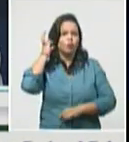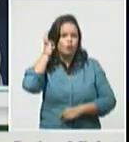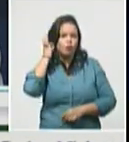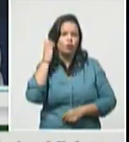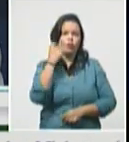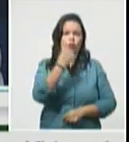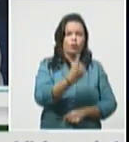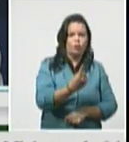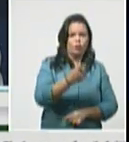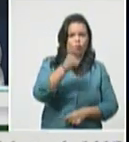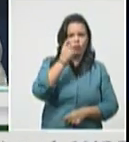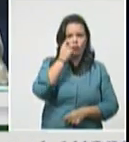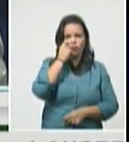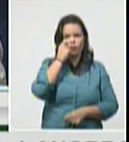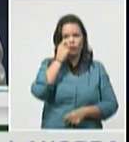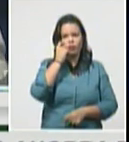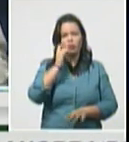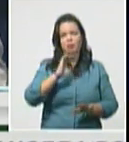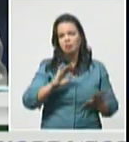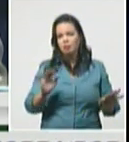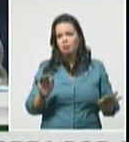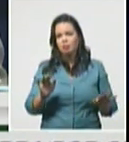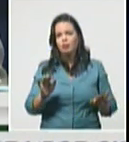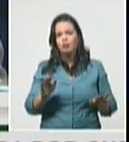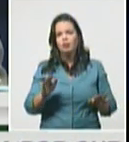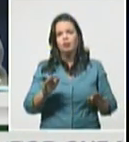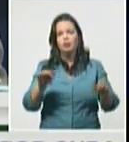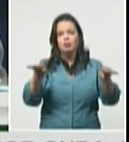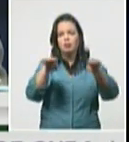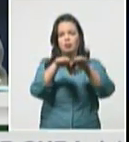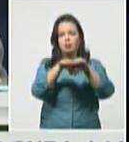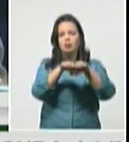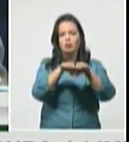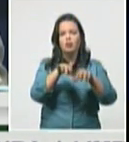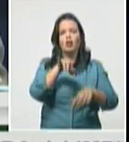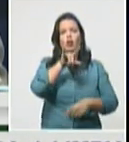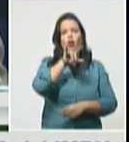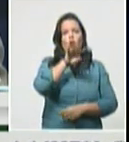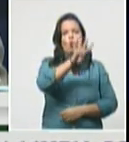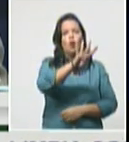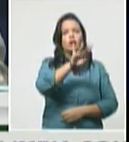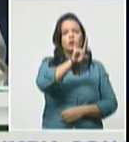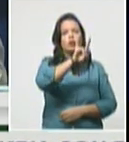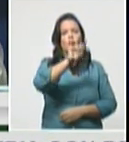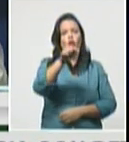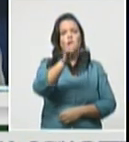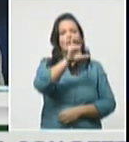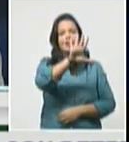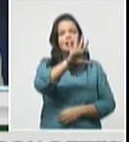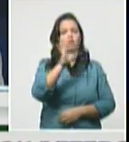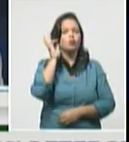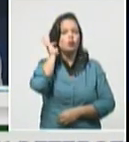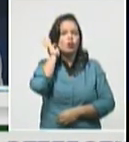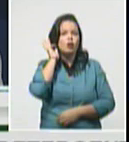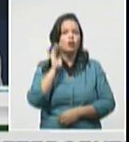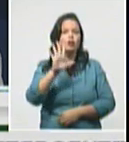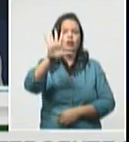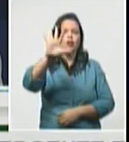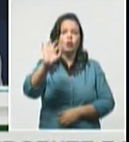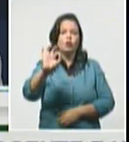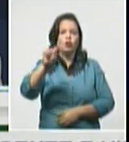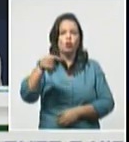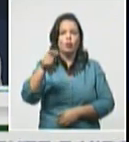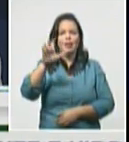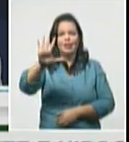masculino, y así quedamos más o menos parejos, 49,5 en el sexo femenino, 50,5 en